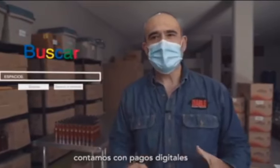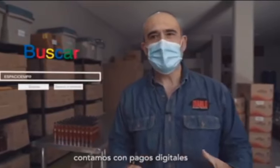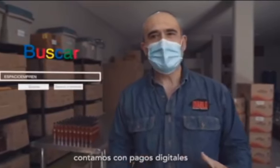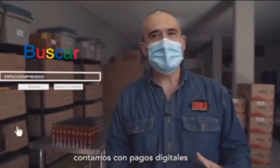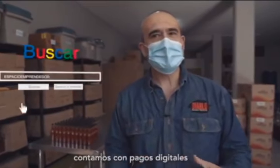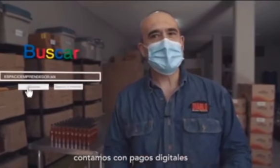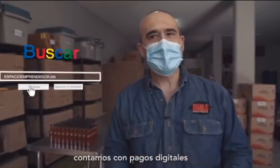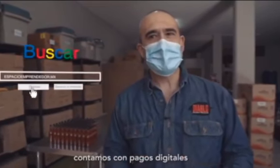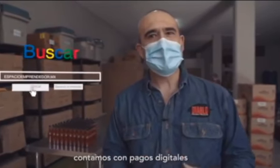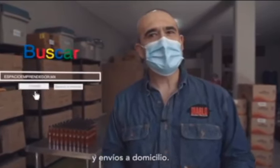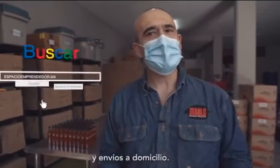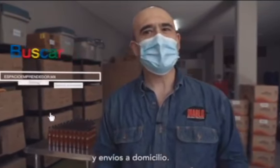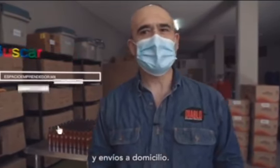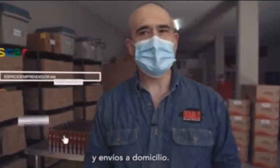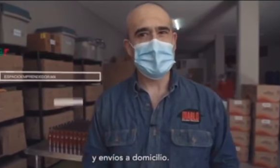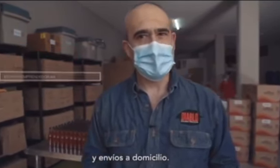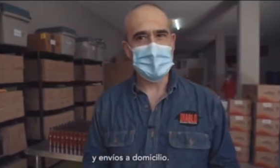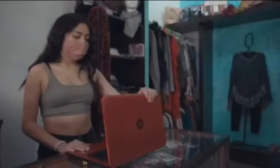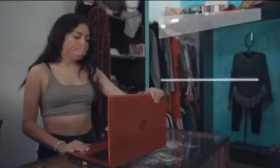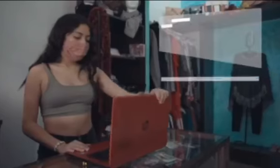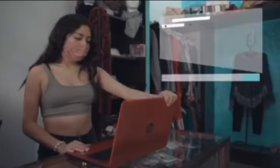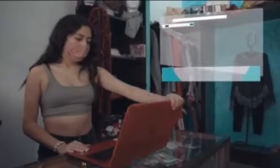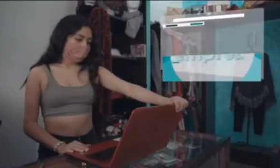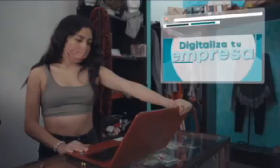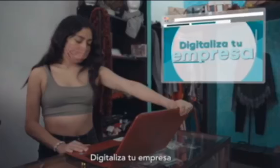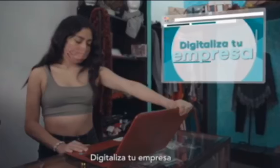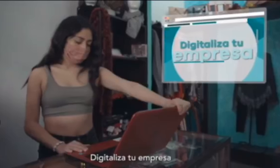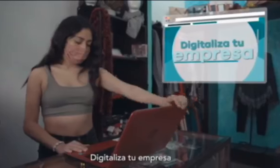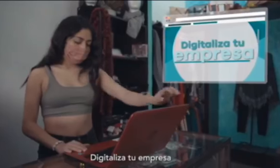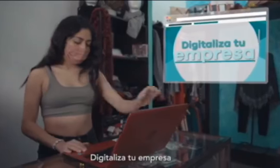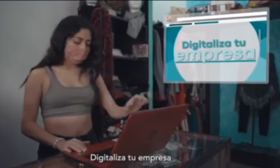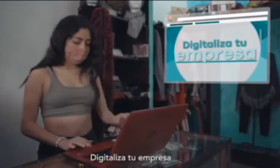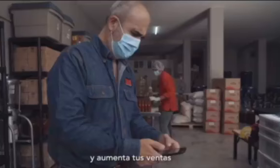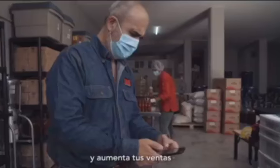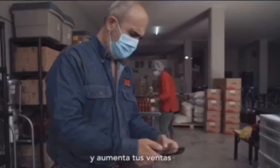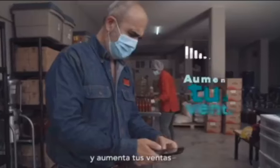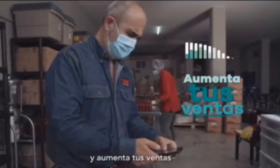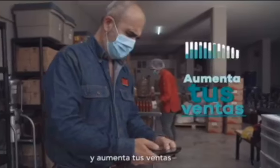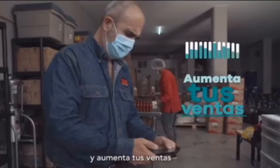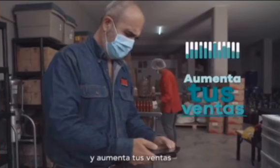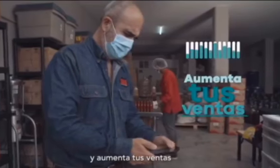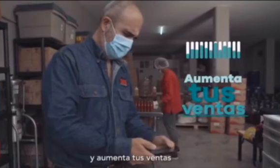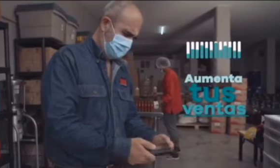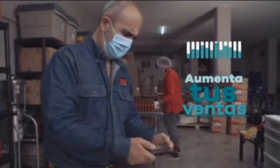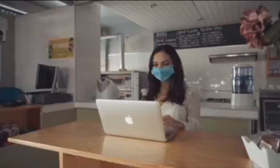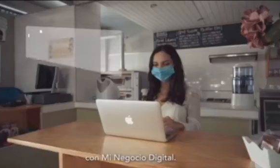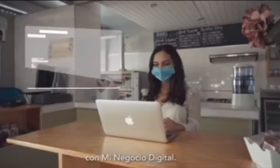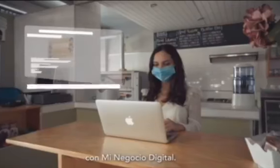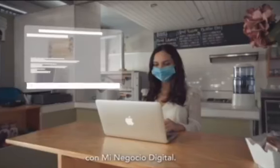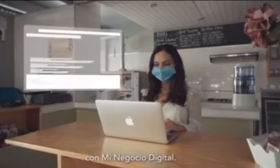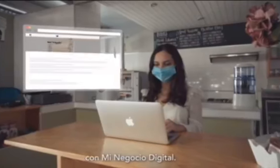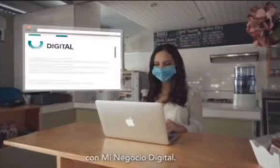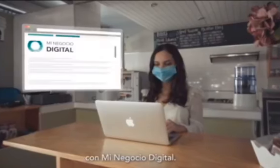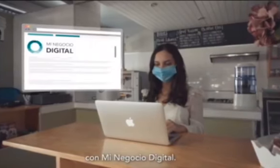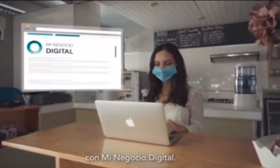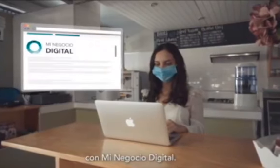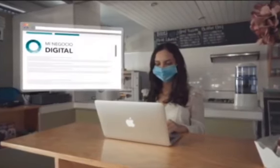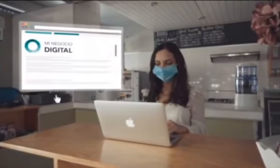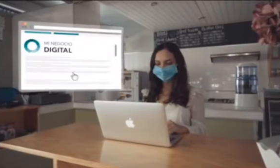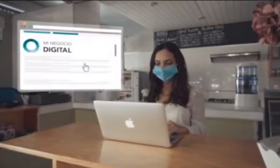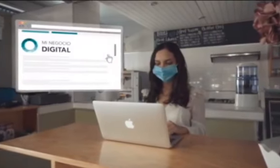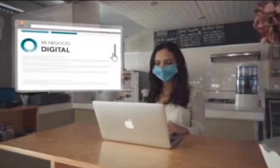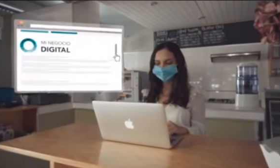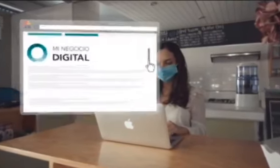Google, contamos con pagos digitales y envíos a domicilio. Digitaliza tu empresa y aumenta tus ventas. Con Mi Negocio Digital.